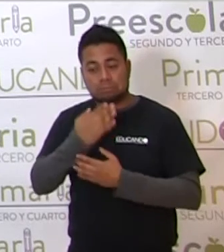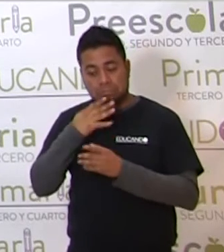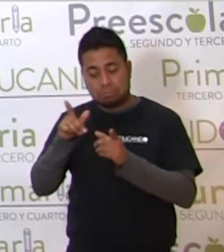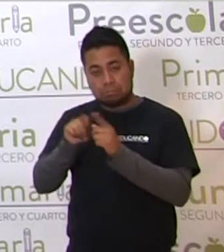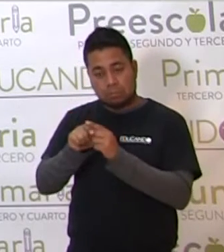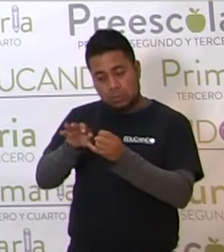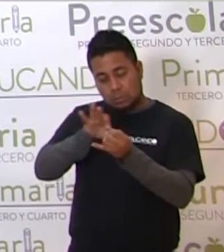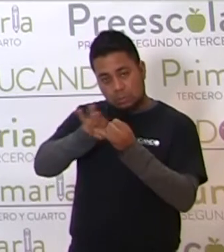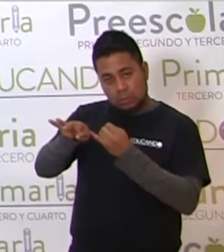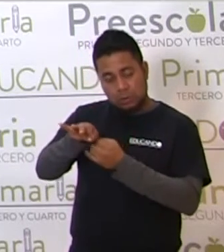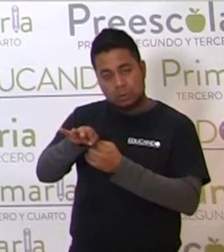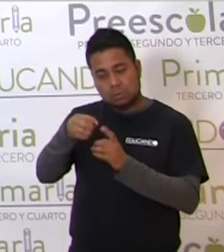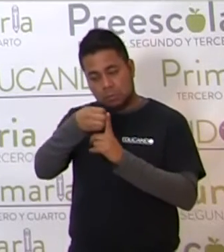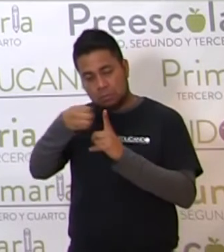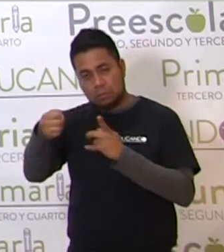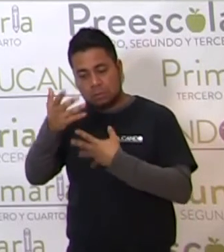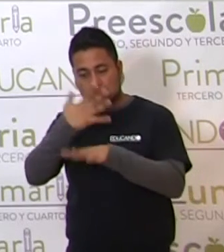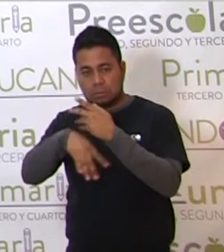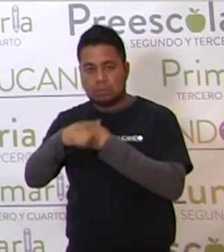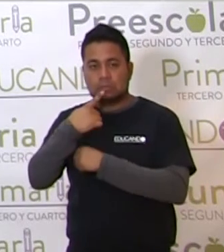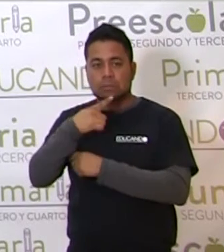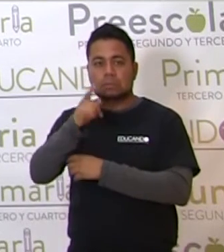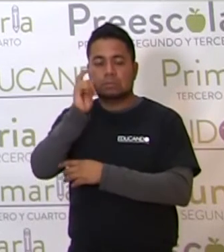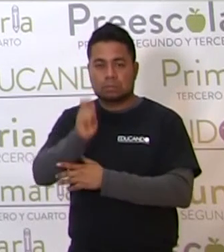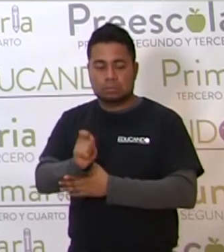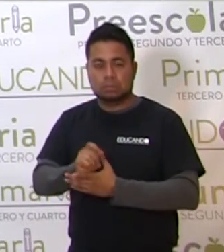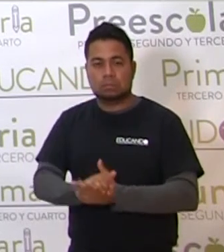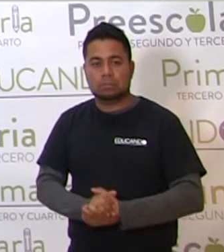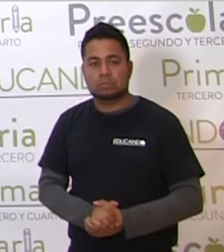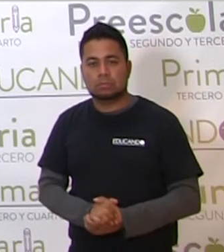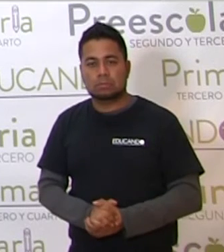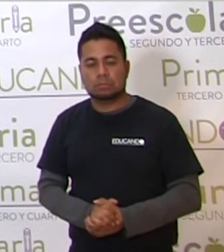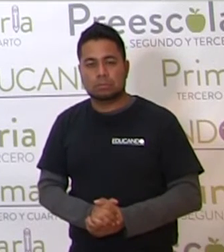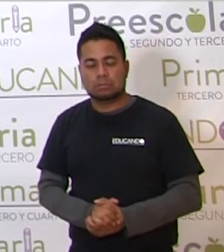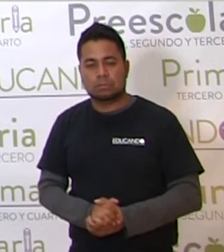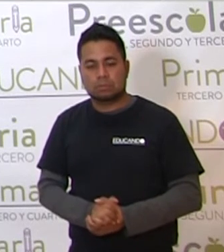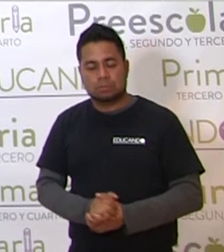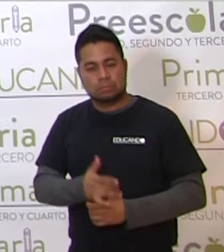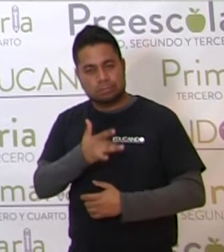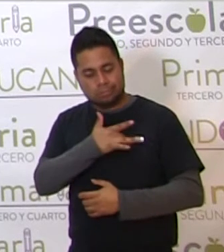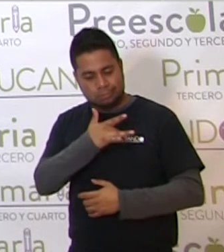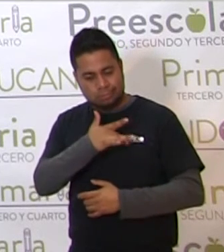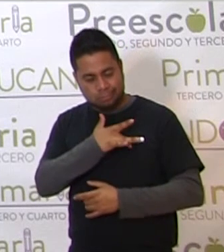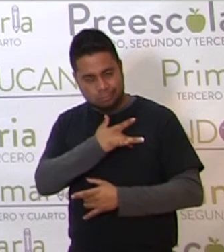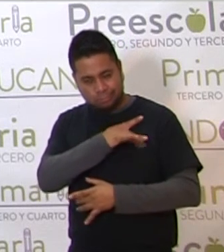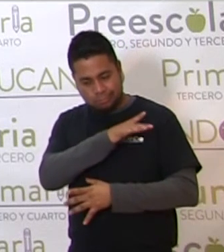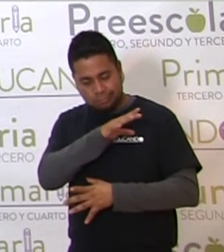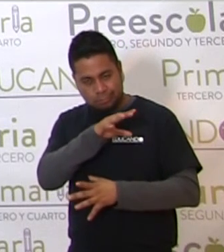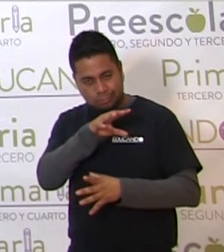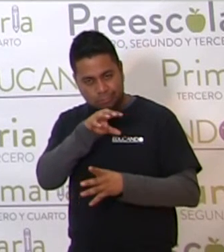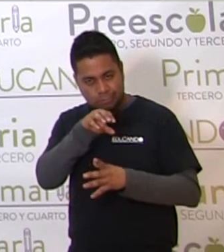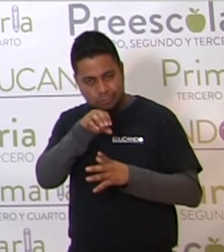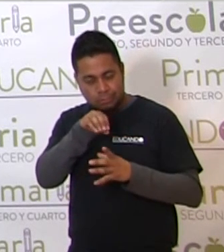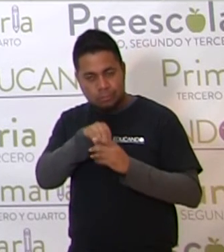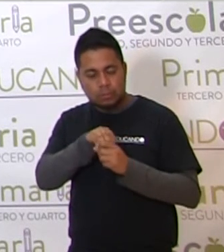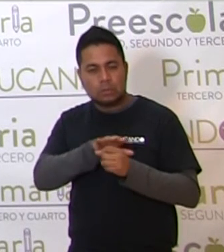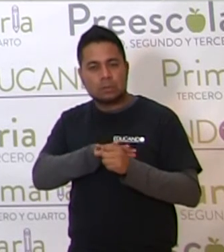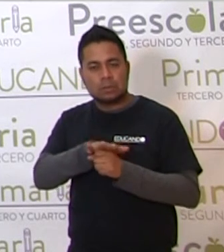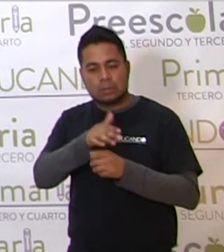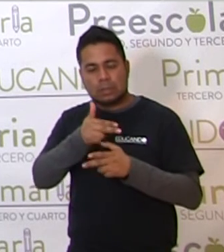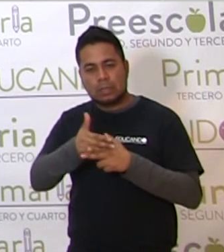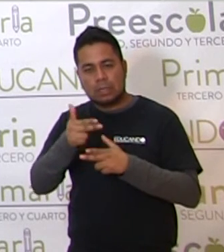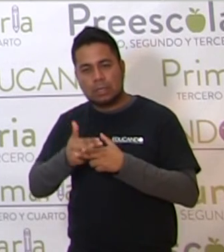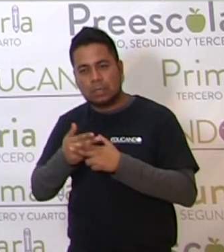con el último verso que dice del corazón llenaba Hasta que el